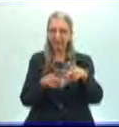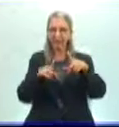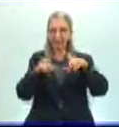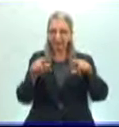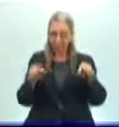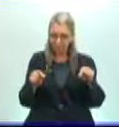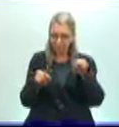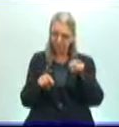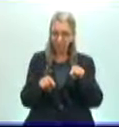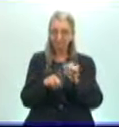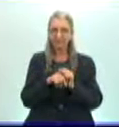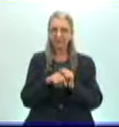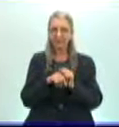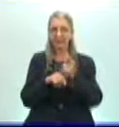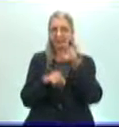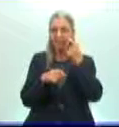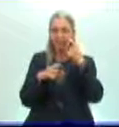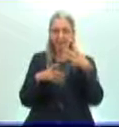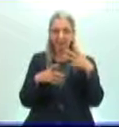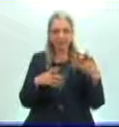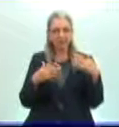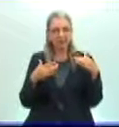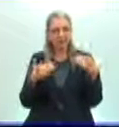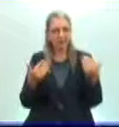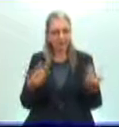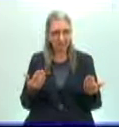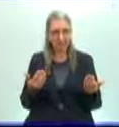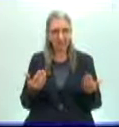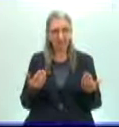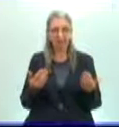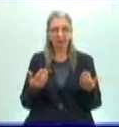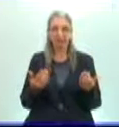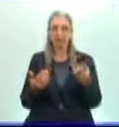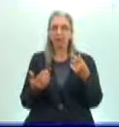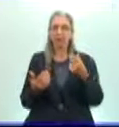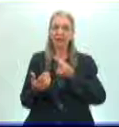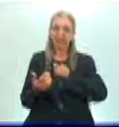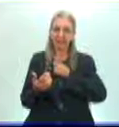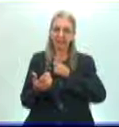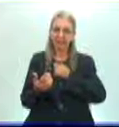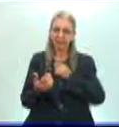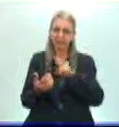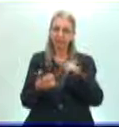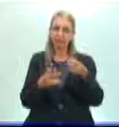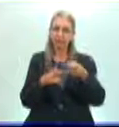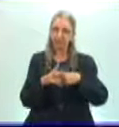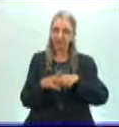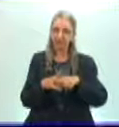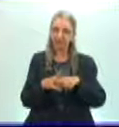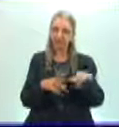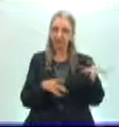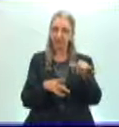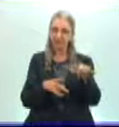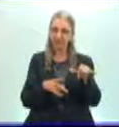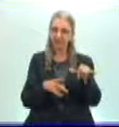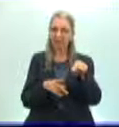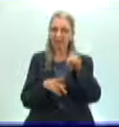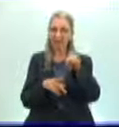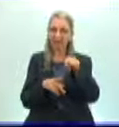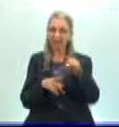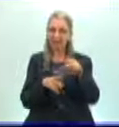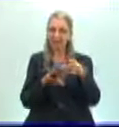Es importante tener claro que cuando nos enfrentamos a demostrar igualdades de este tipo, debe venir a nuestra mente